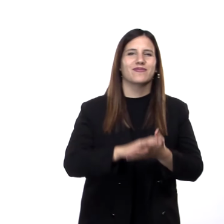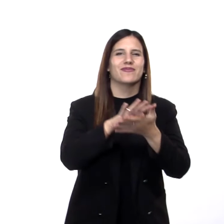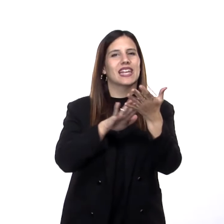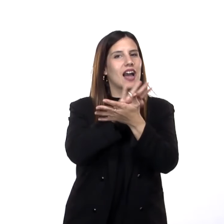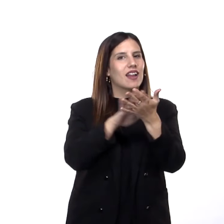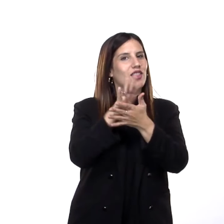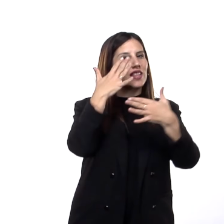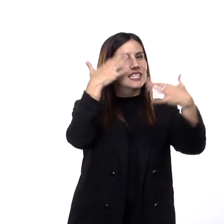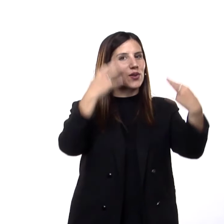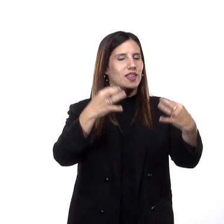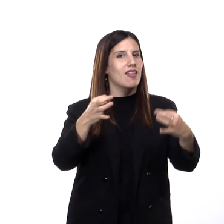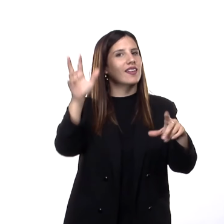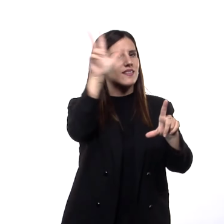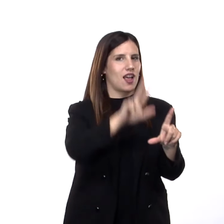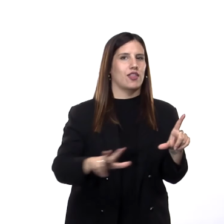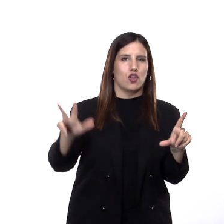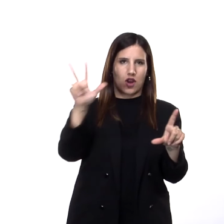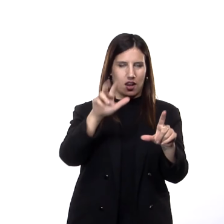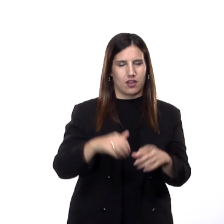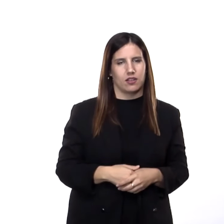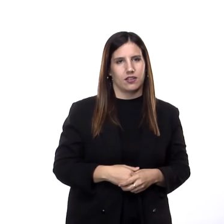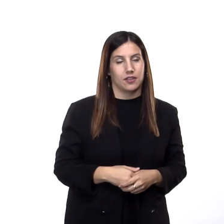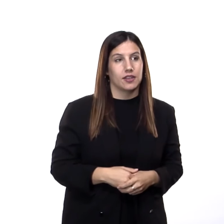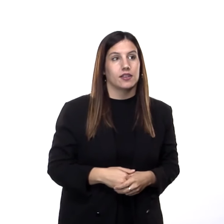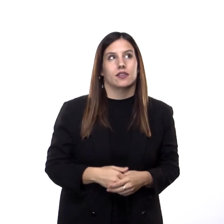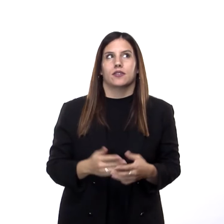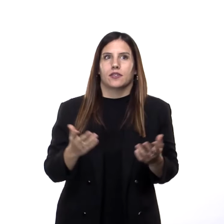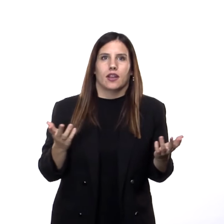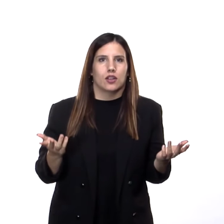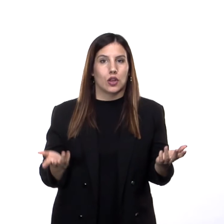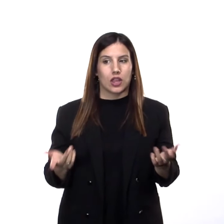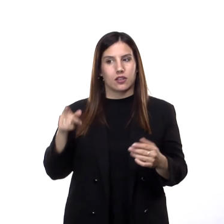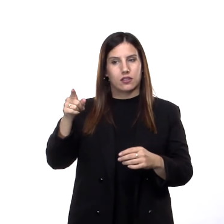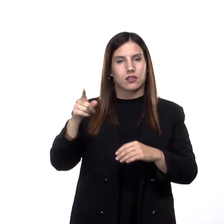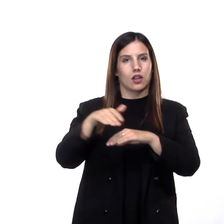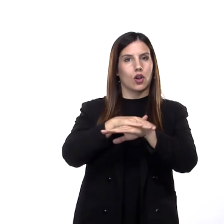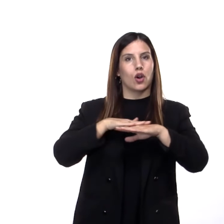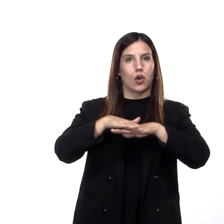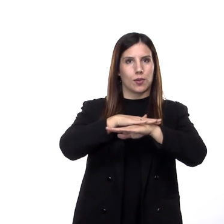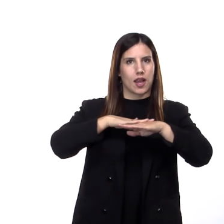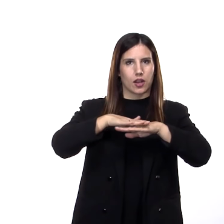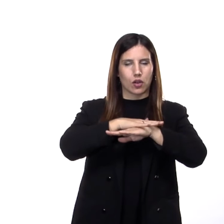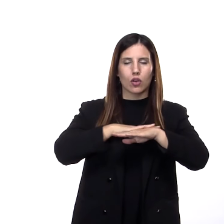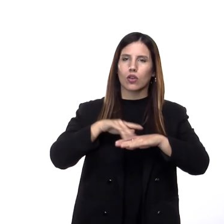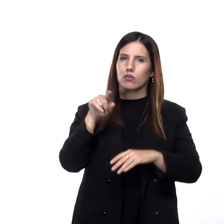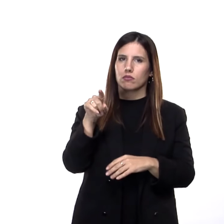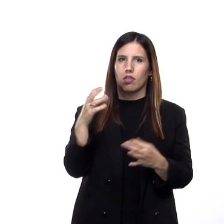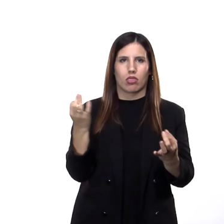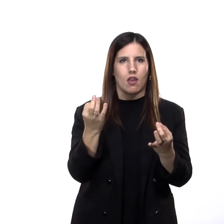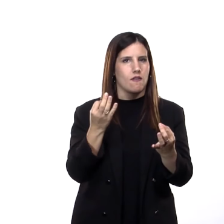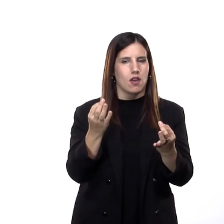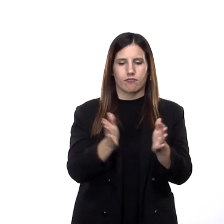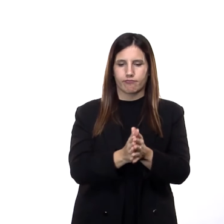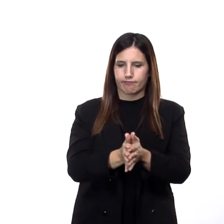y desde desde este sentido el gobierno tiene un impulso debería